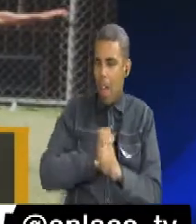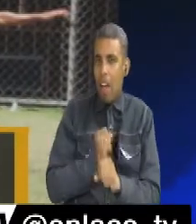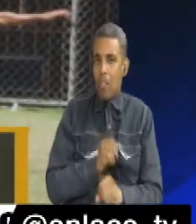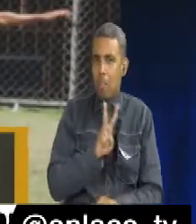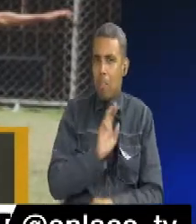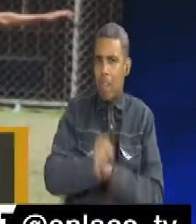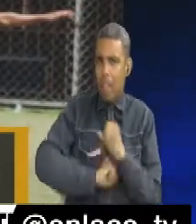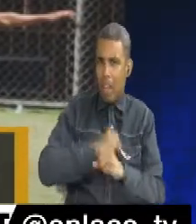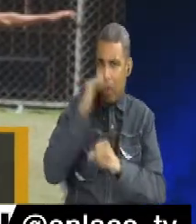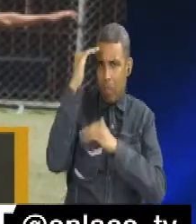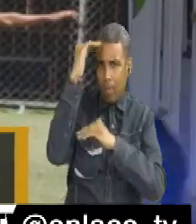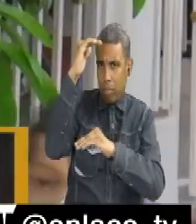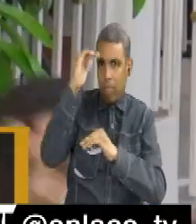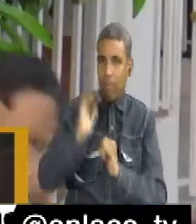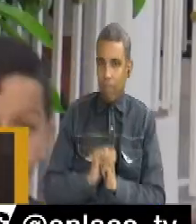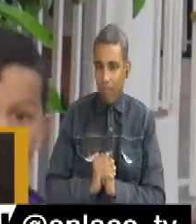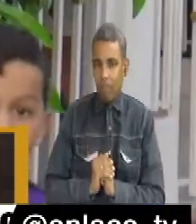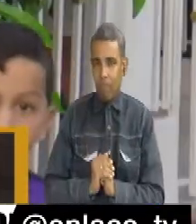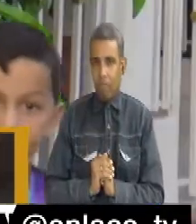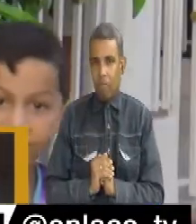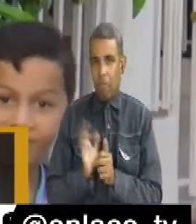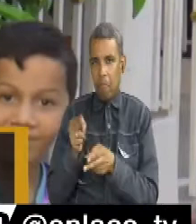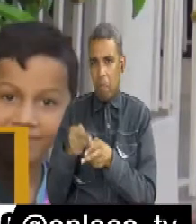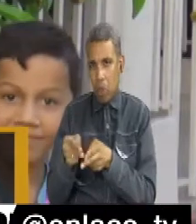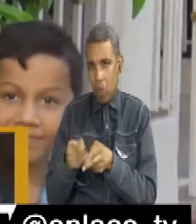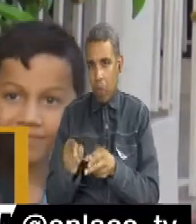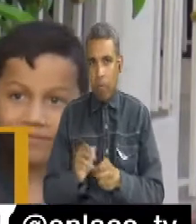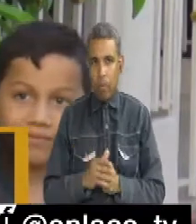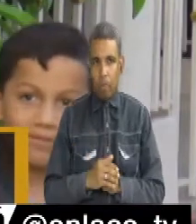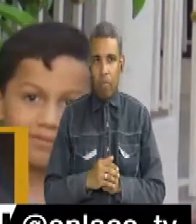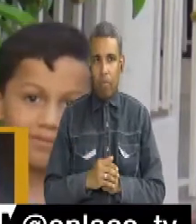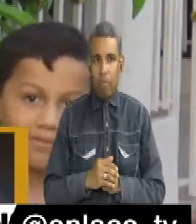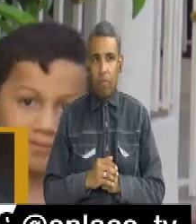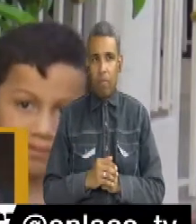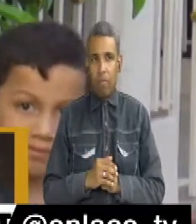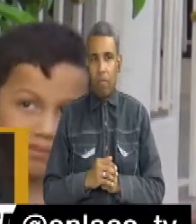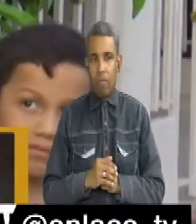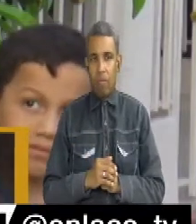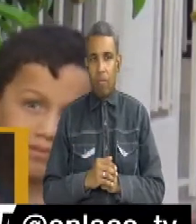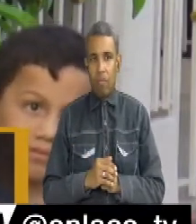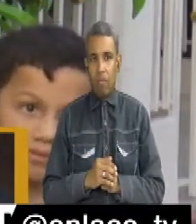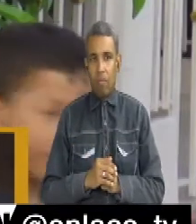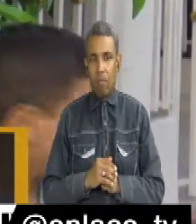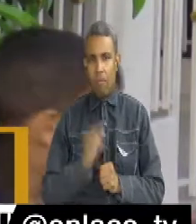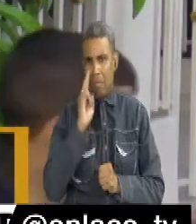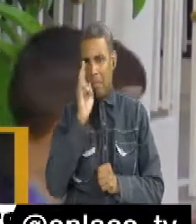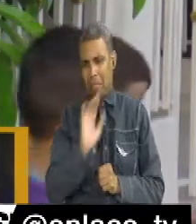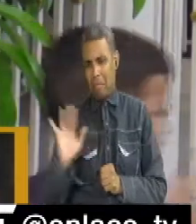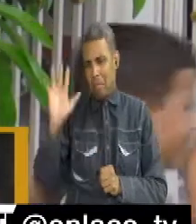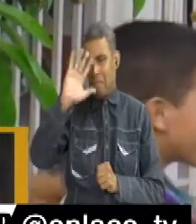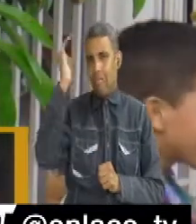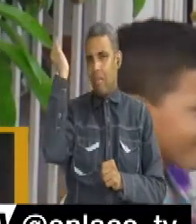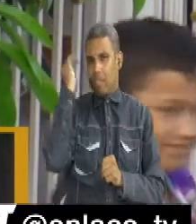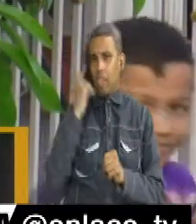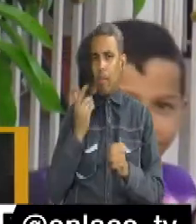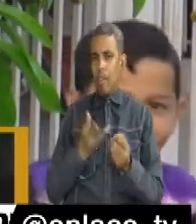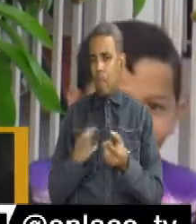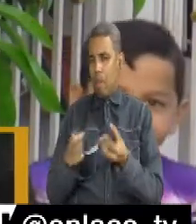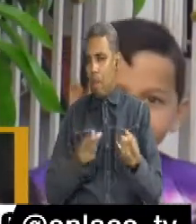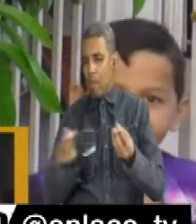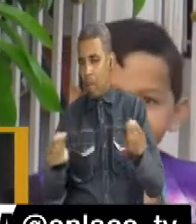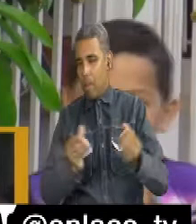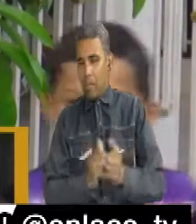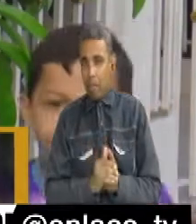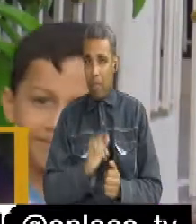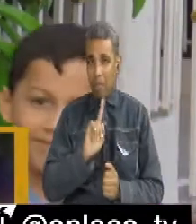Petrolera Sub-20. Inicialmente el torneo empezó con 120 equipos a nivel nacional. La Federación Colombiana de Fútbol los dividió en